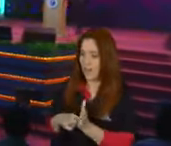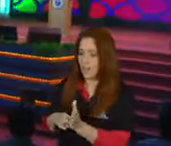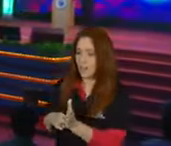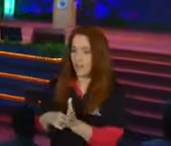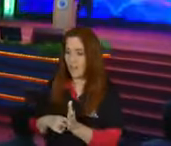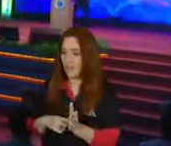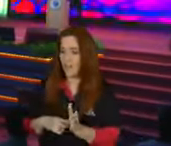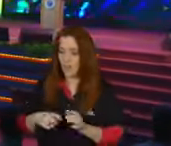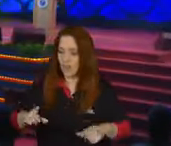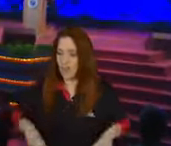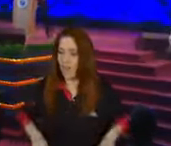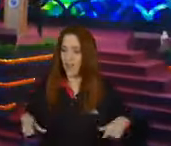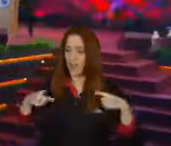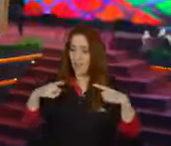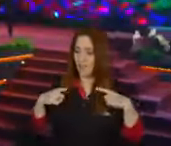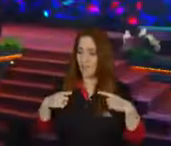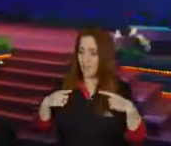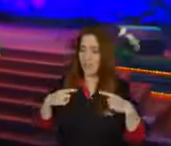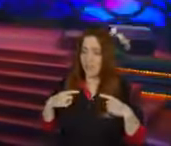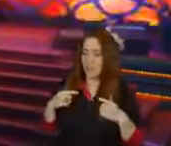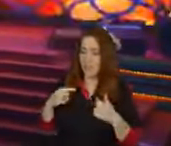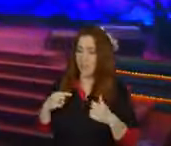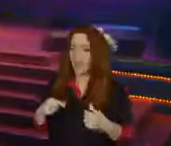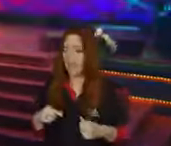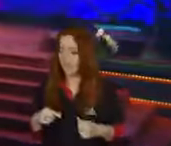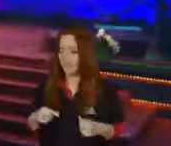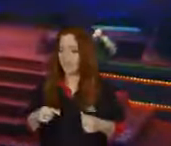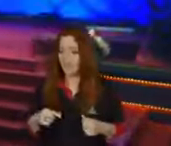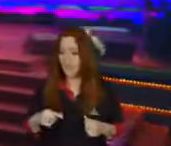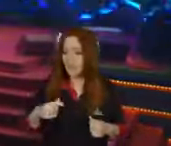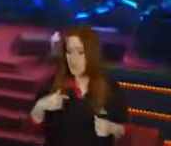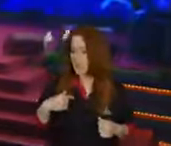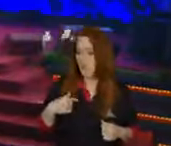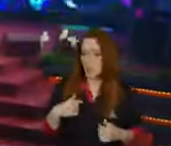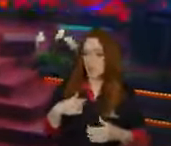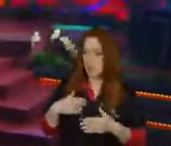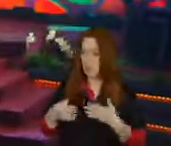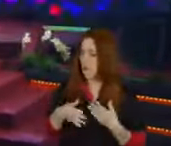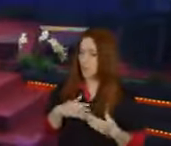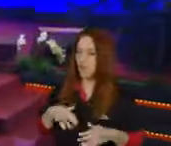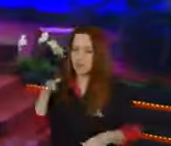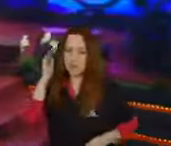la vida entera. Y que piensen lo que quieran, pues